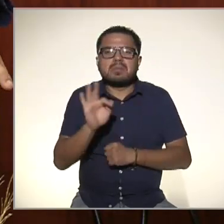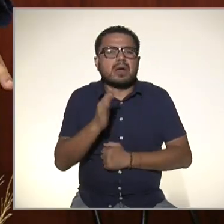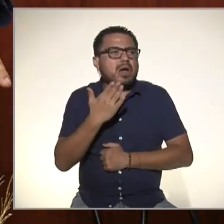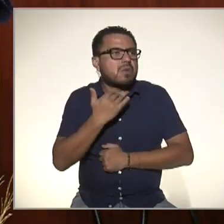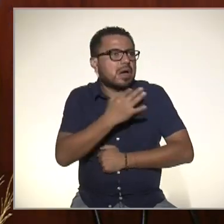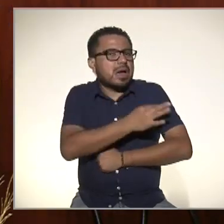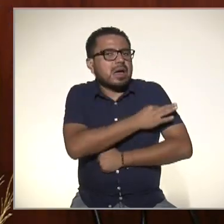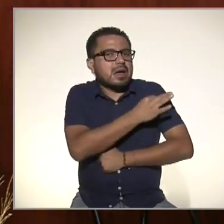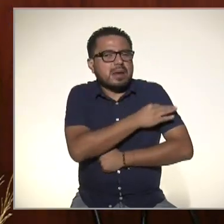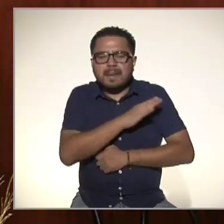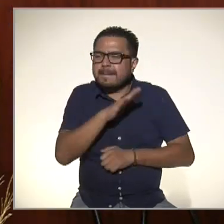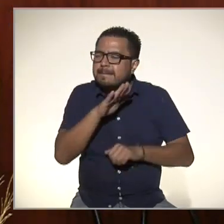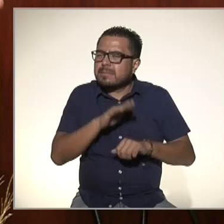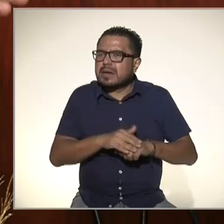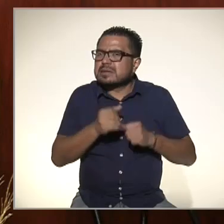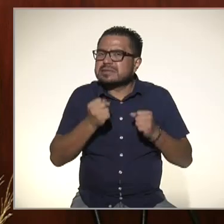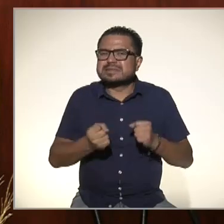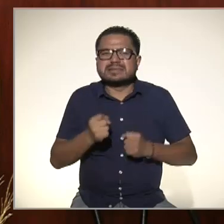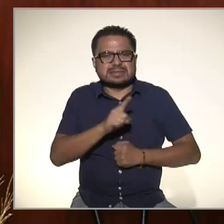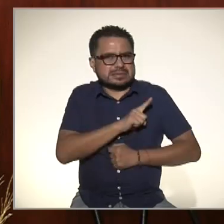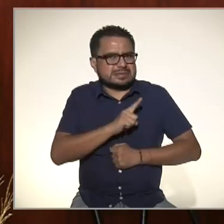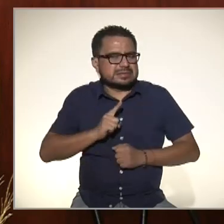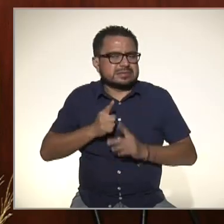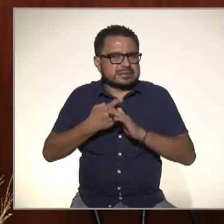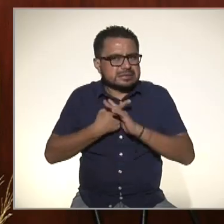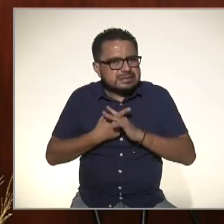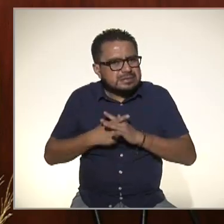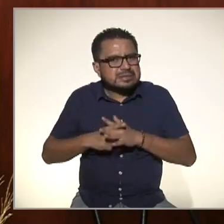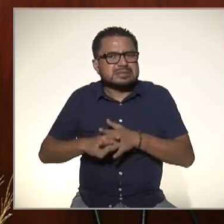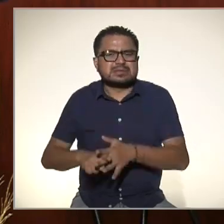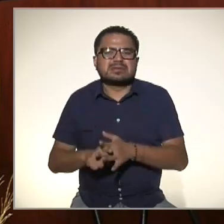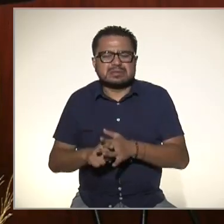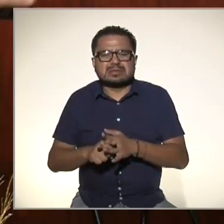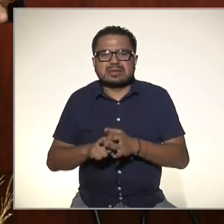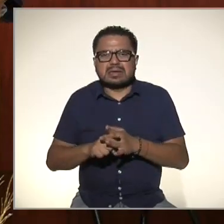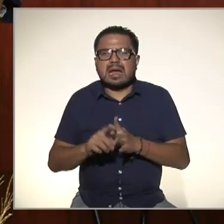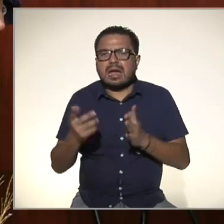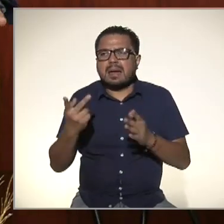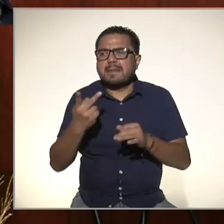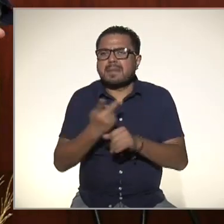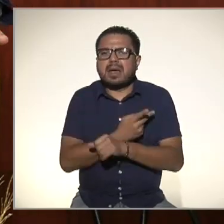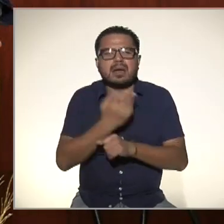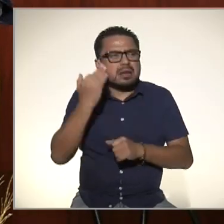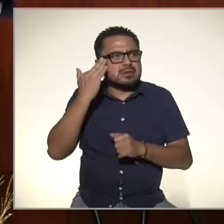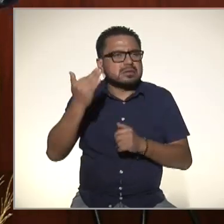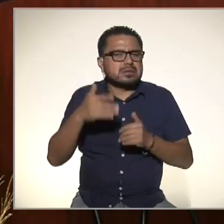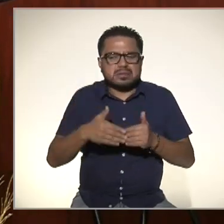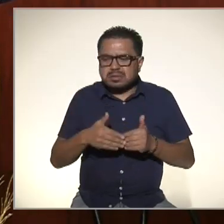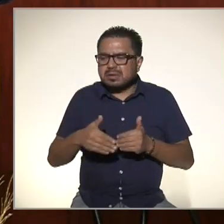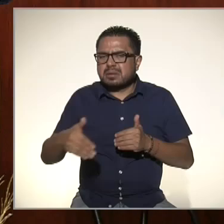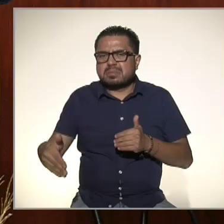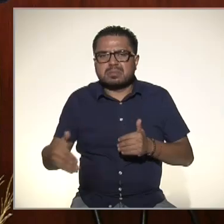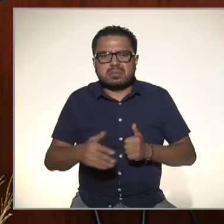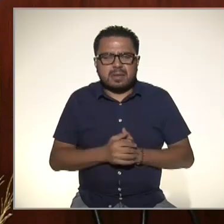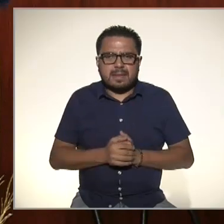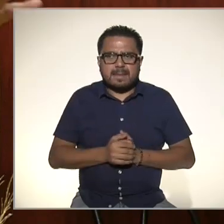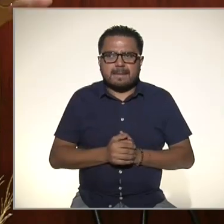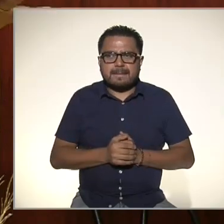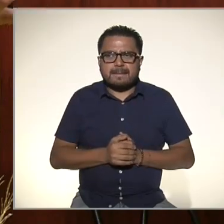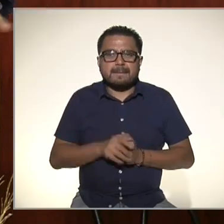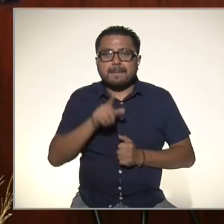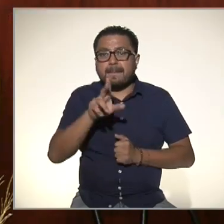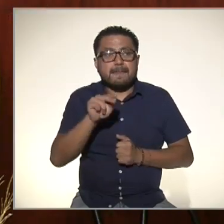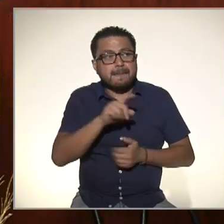pusieron? Lo más probable es que tenga que reiniciar el esquema si es que ya pasó un cierto tiempo. Si